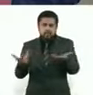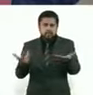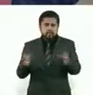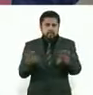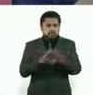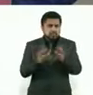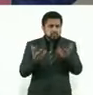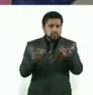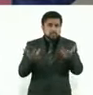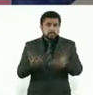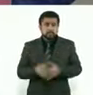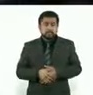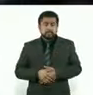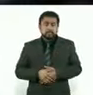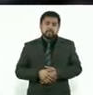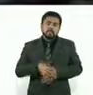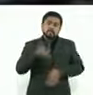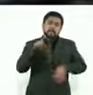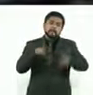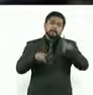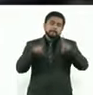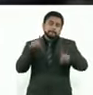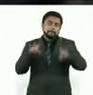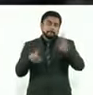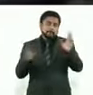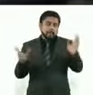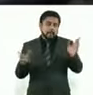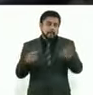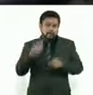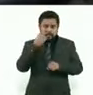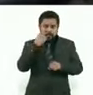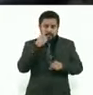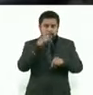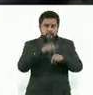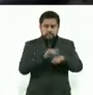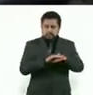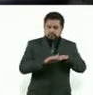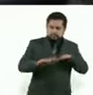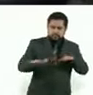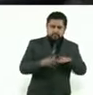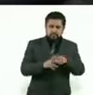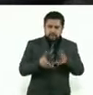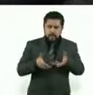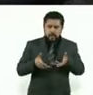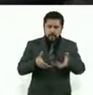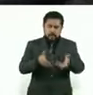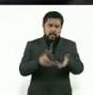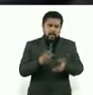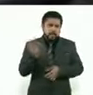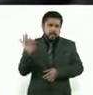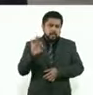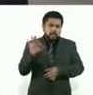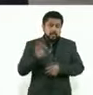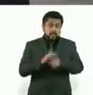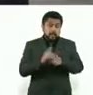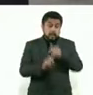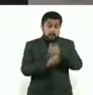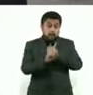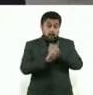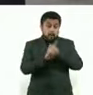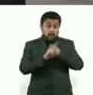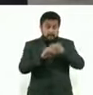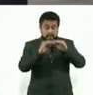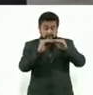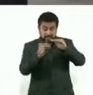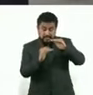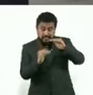trabajos? Depende del origen del bache. Si es una cuestión que tiene que ver con el subsuelo, con las capas